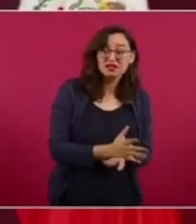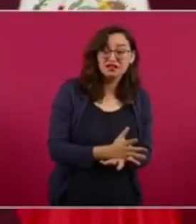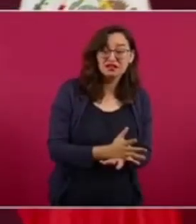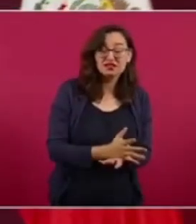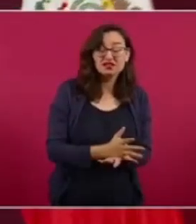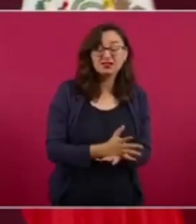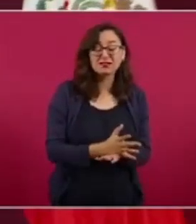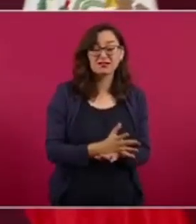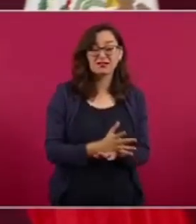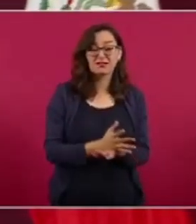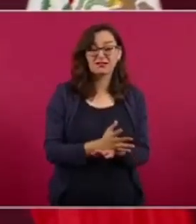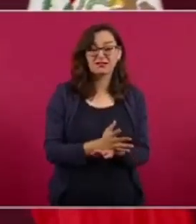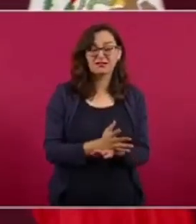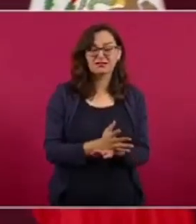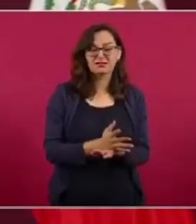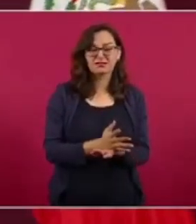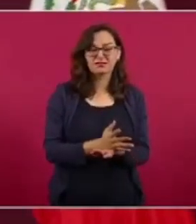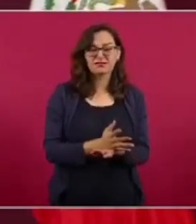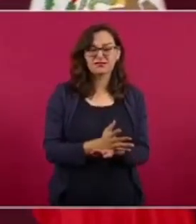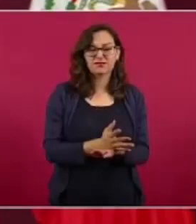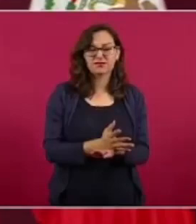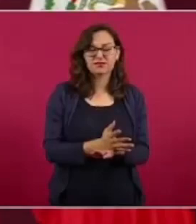de